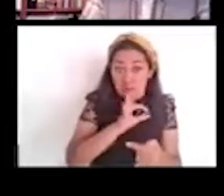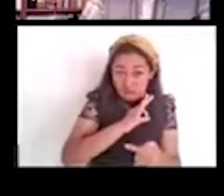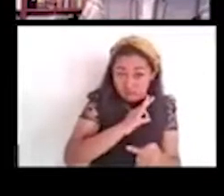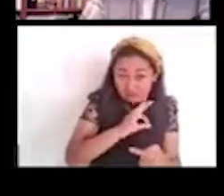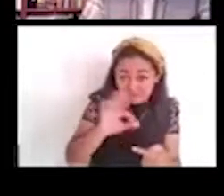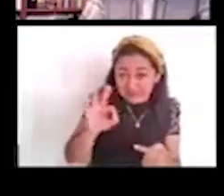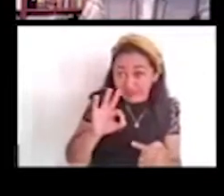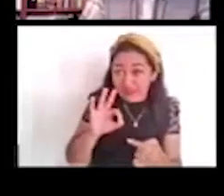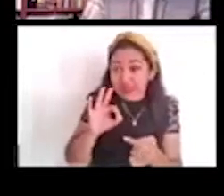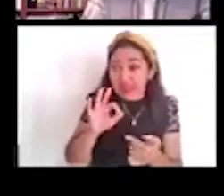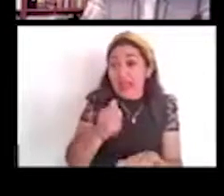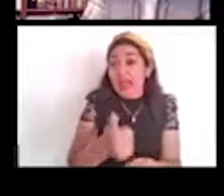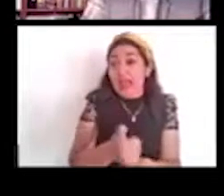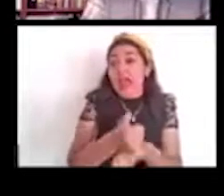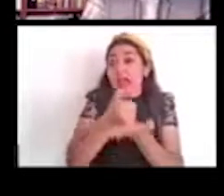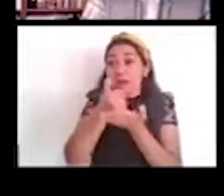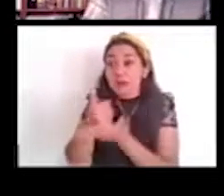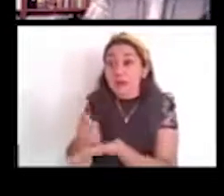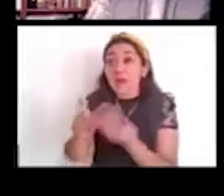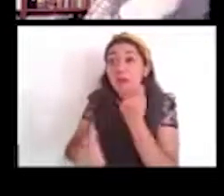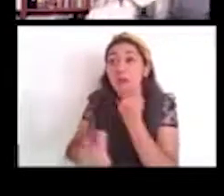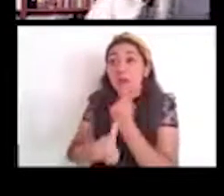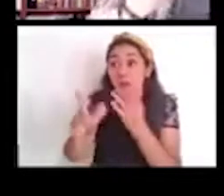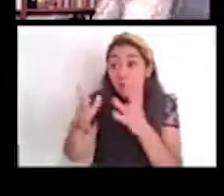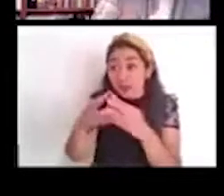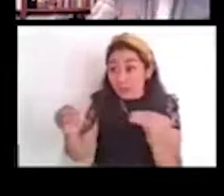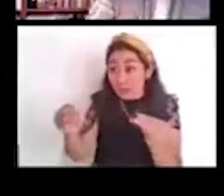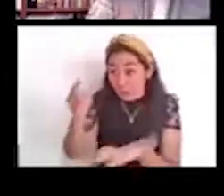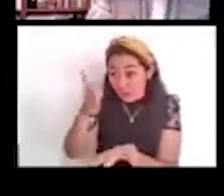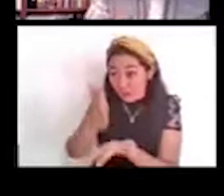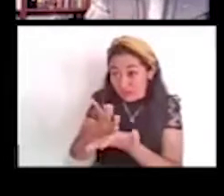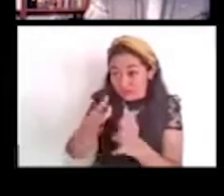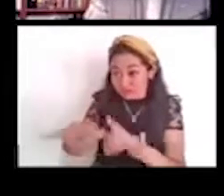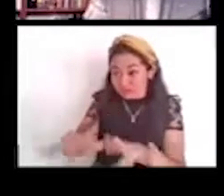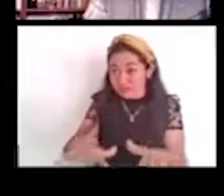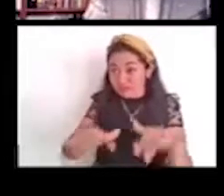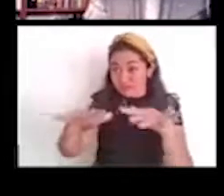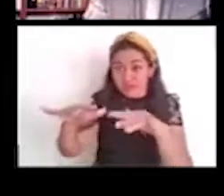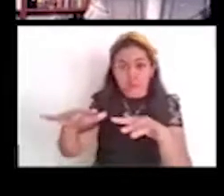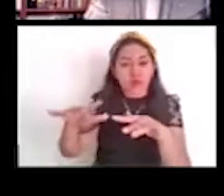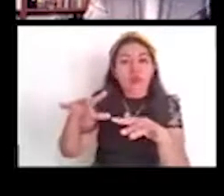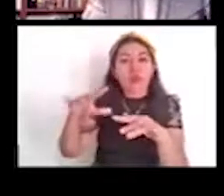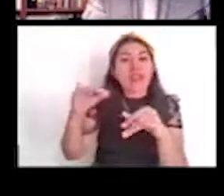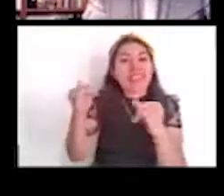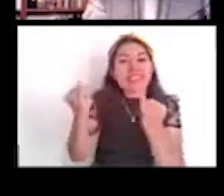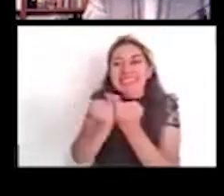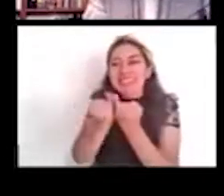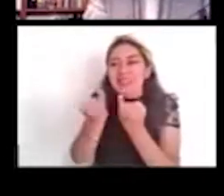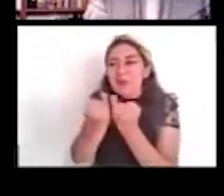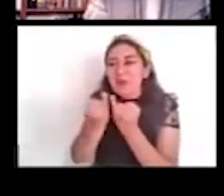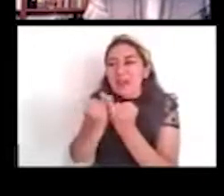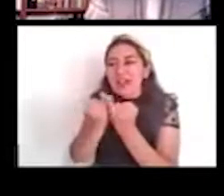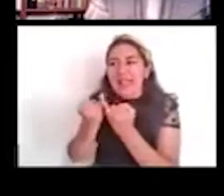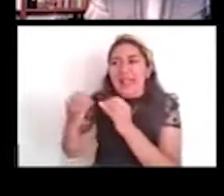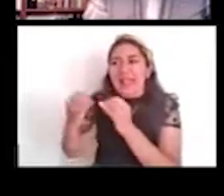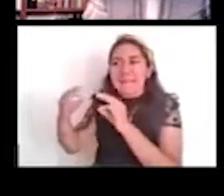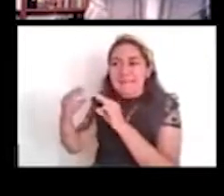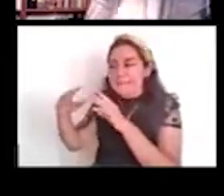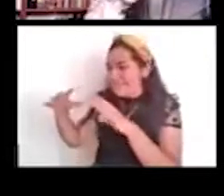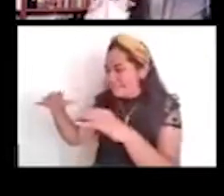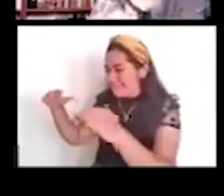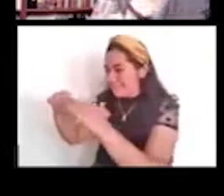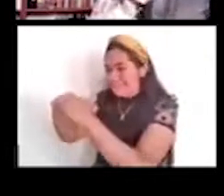solamente la expansión superficial, sino la interconexión con los asentamientos de la ribera. desde el